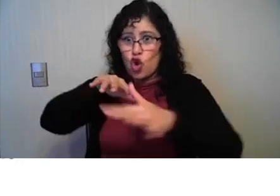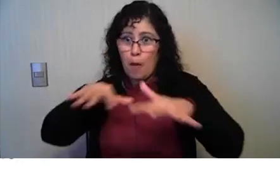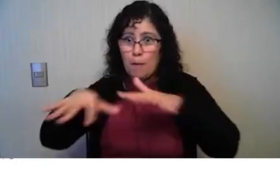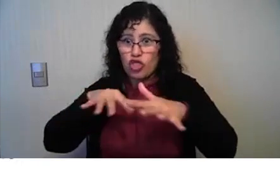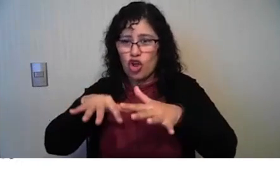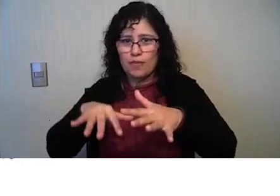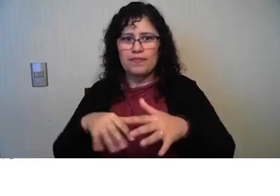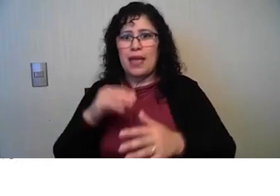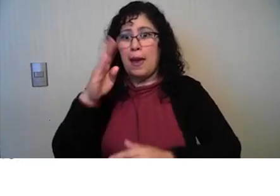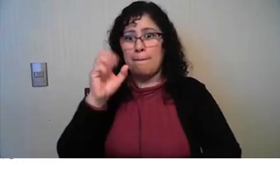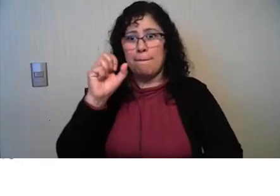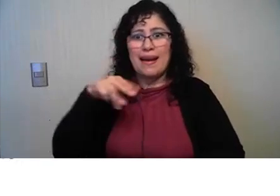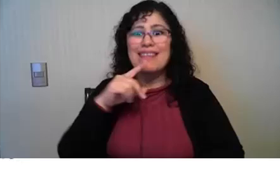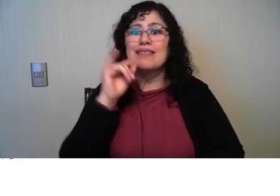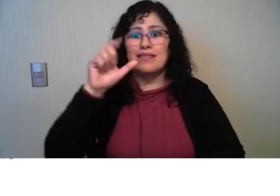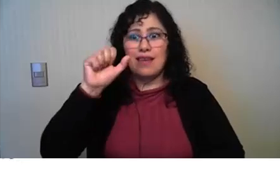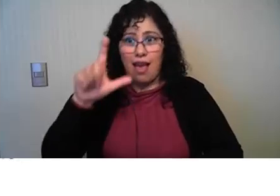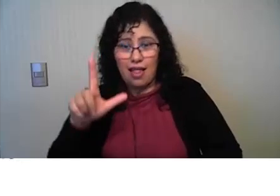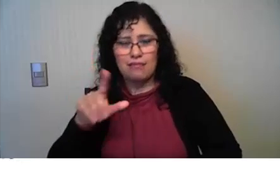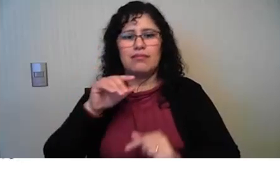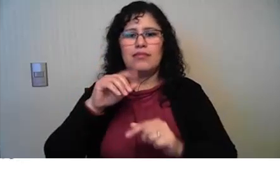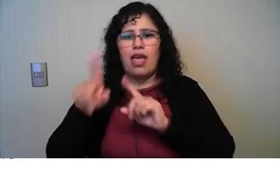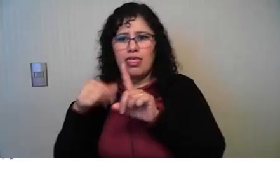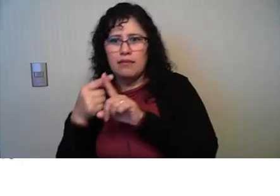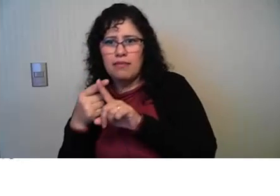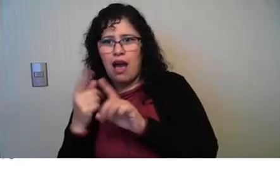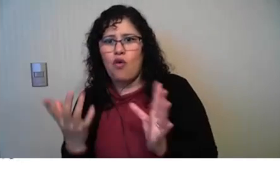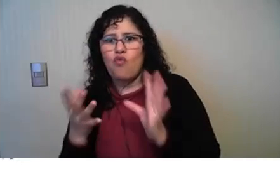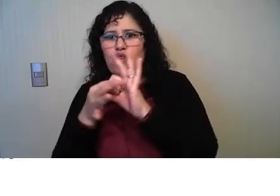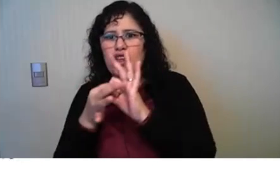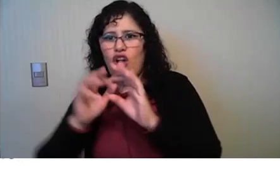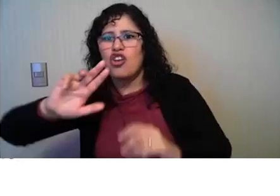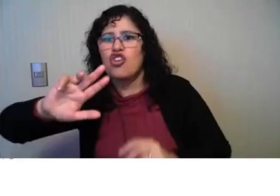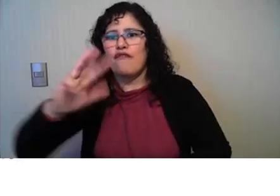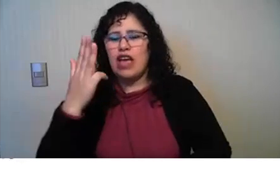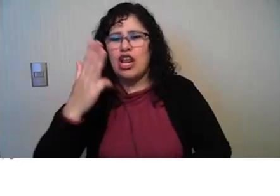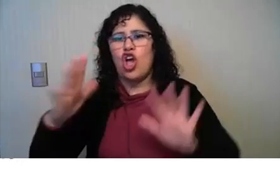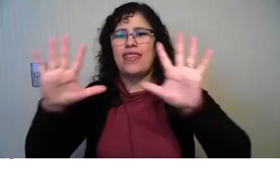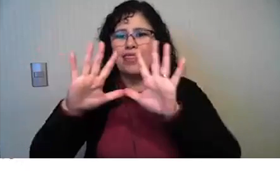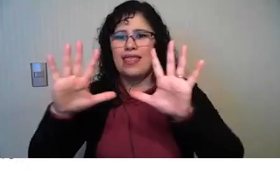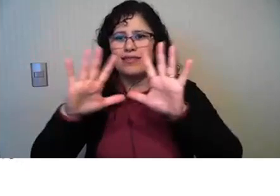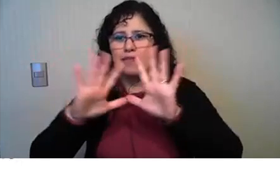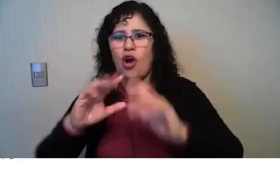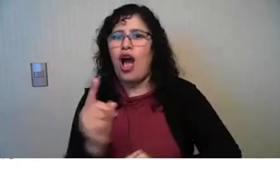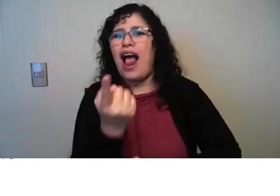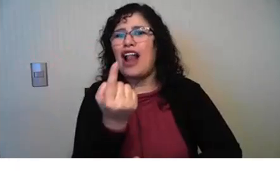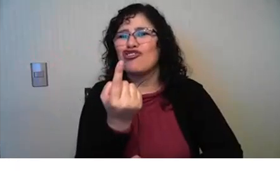branquial que está asociado al noveno, al décimo y al décimo primero,